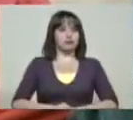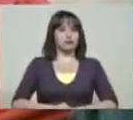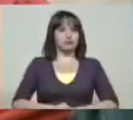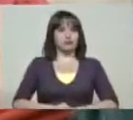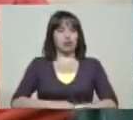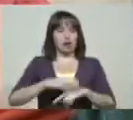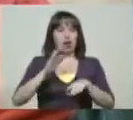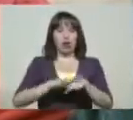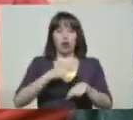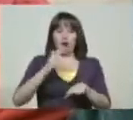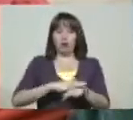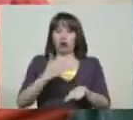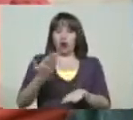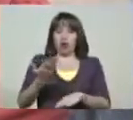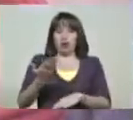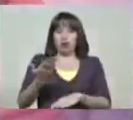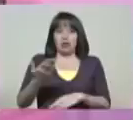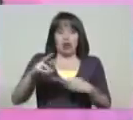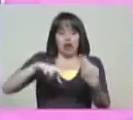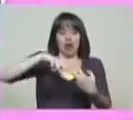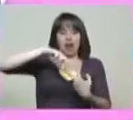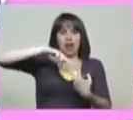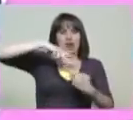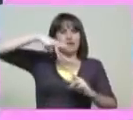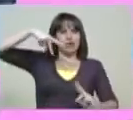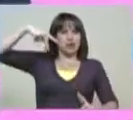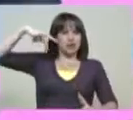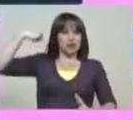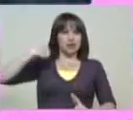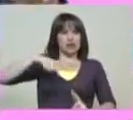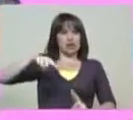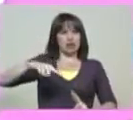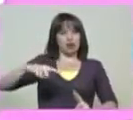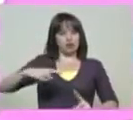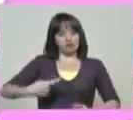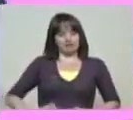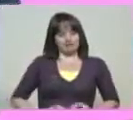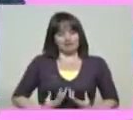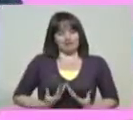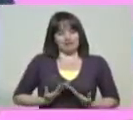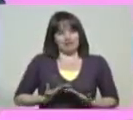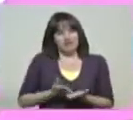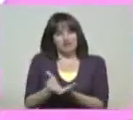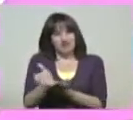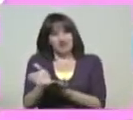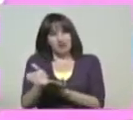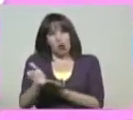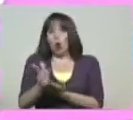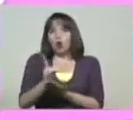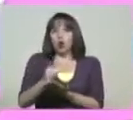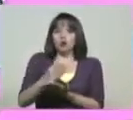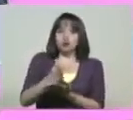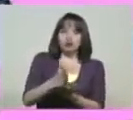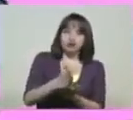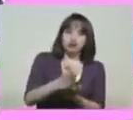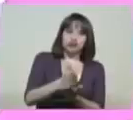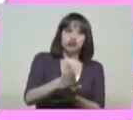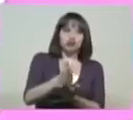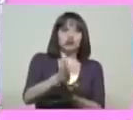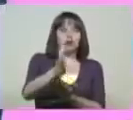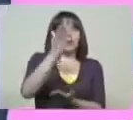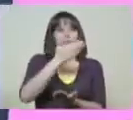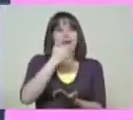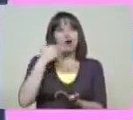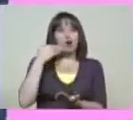Porque los genes, el ADN que traíamos, nos empujaba para otro lado. Y sabíamos manejar